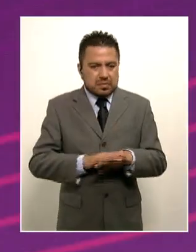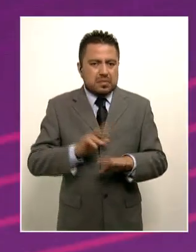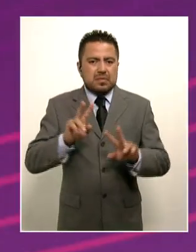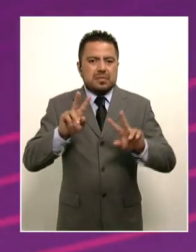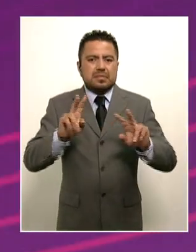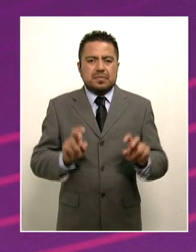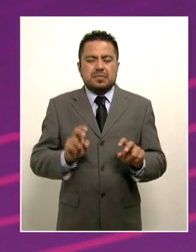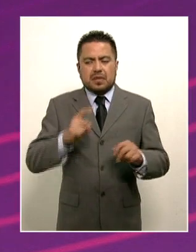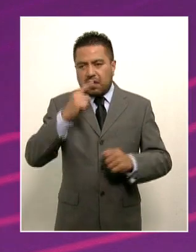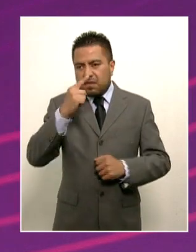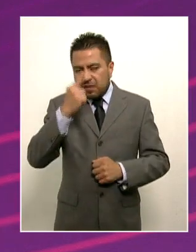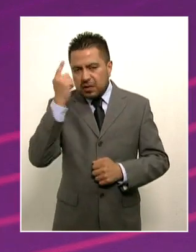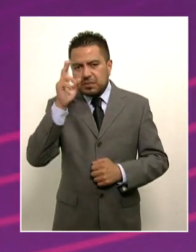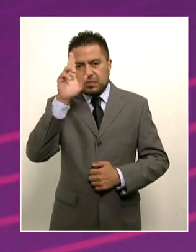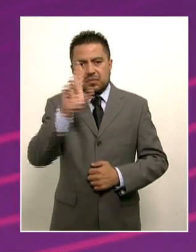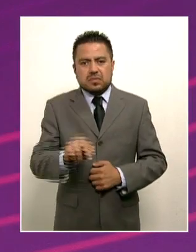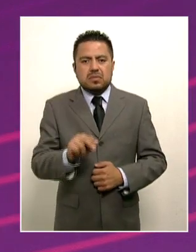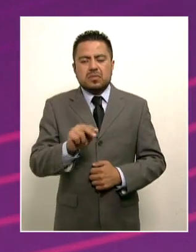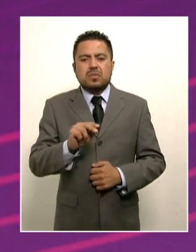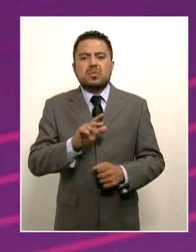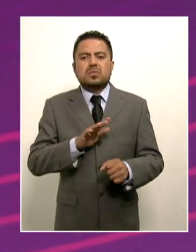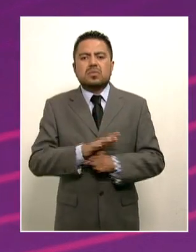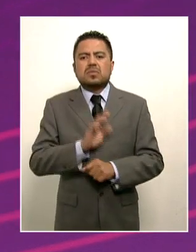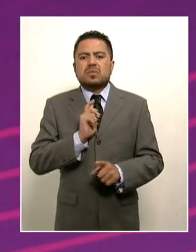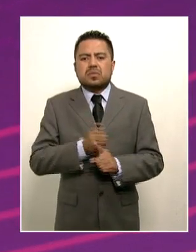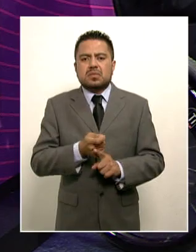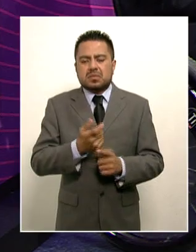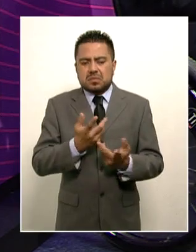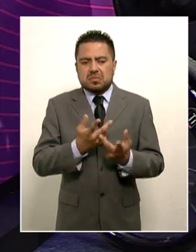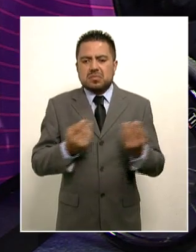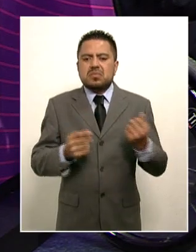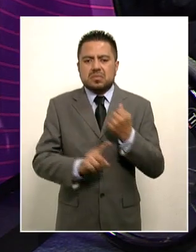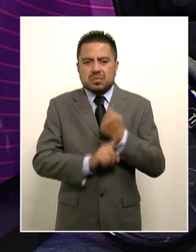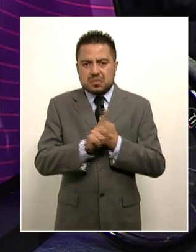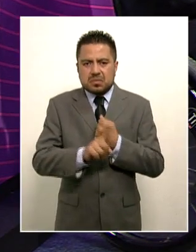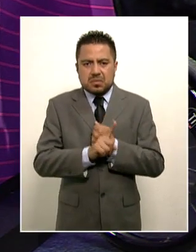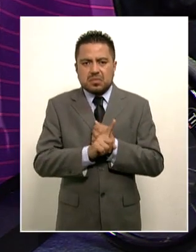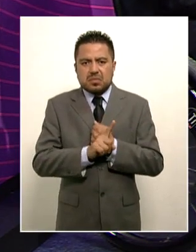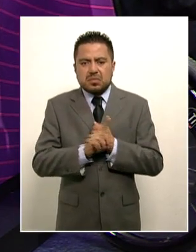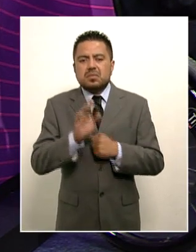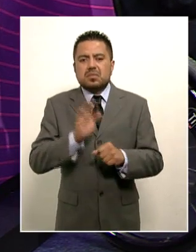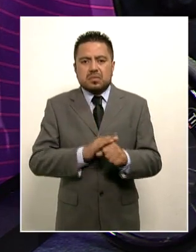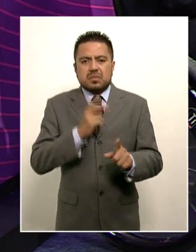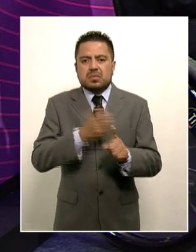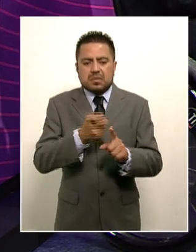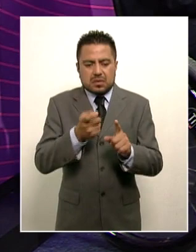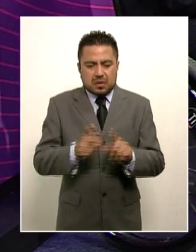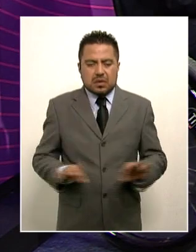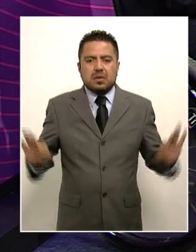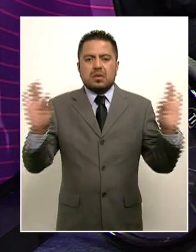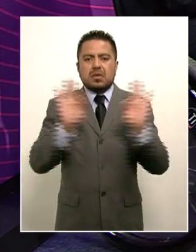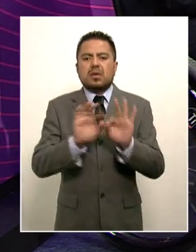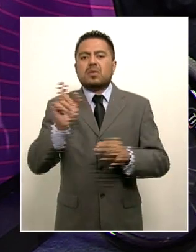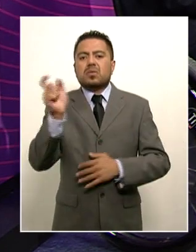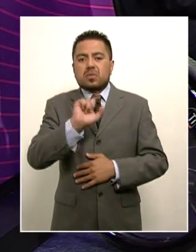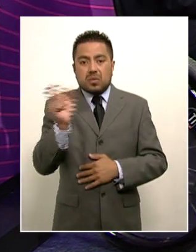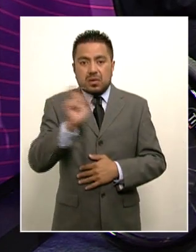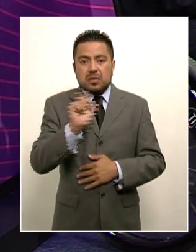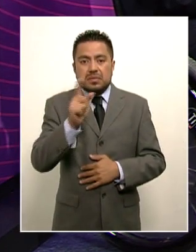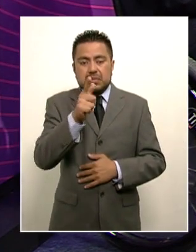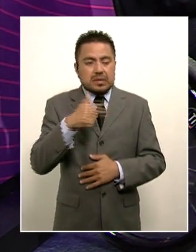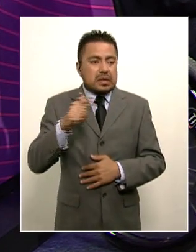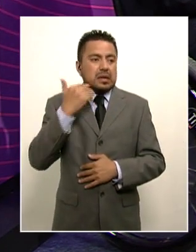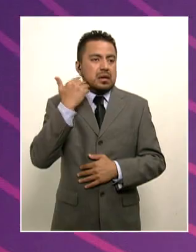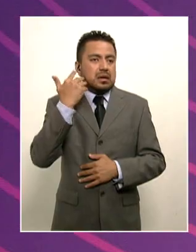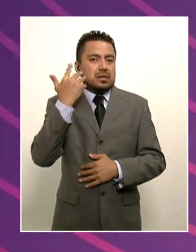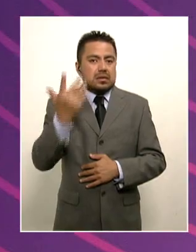no es tan fácil de resolver, y por eso es muy importante que cuando se